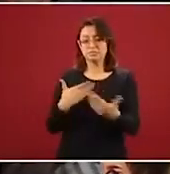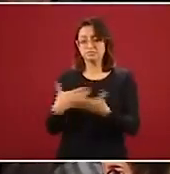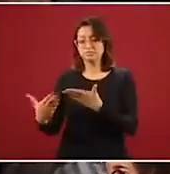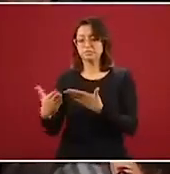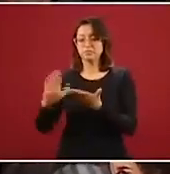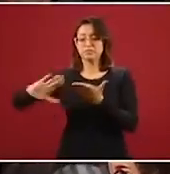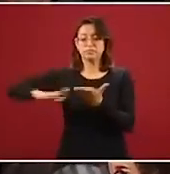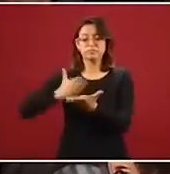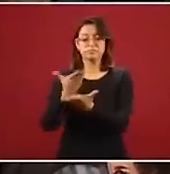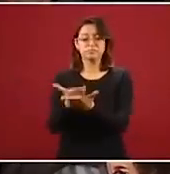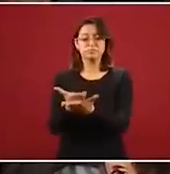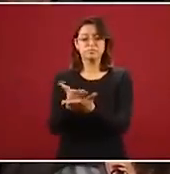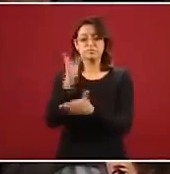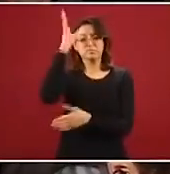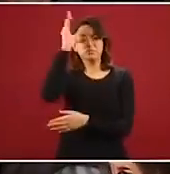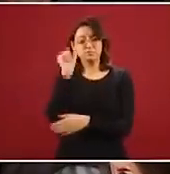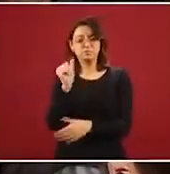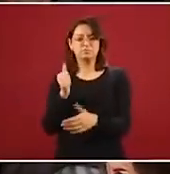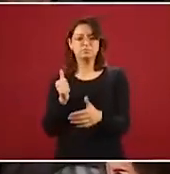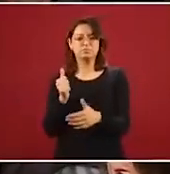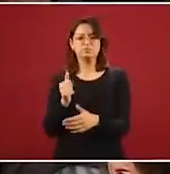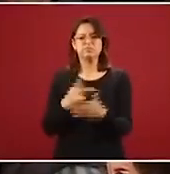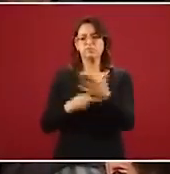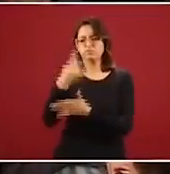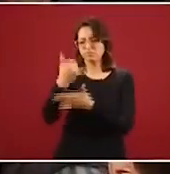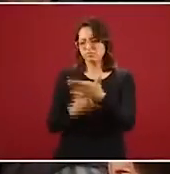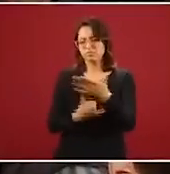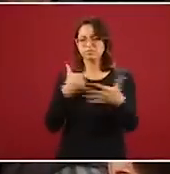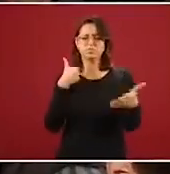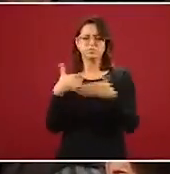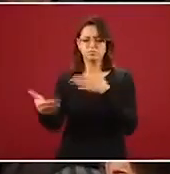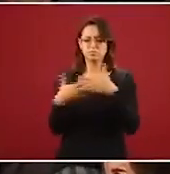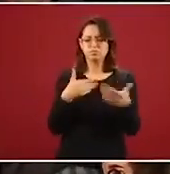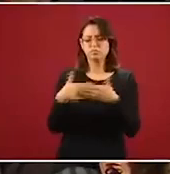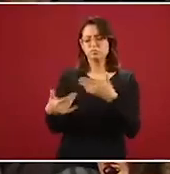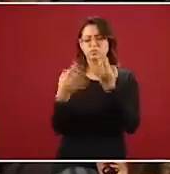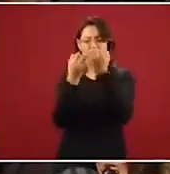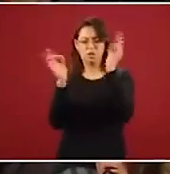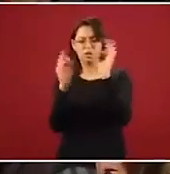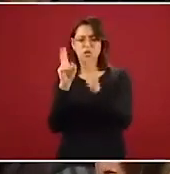llama Acuerdo de Modernización, o más bien Proyecto de Modernización de Aduanas